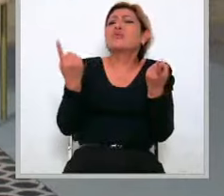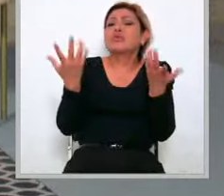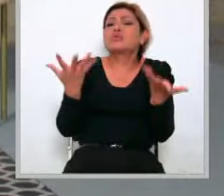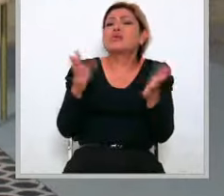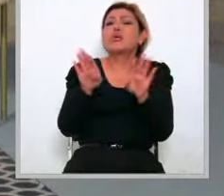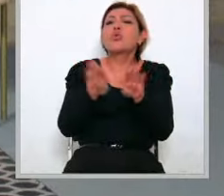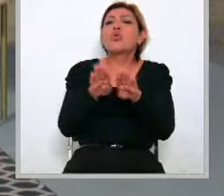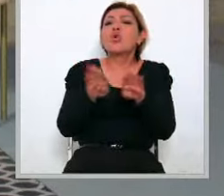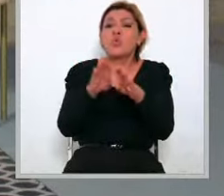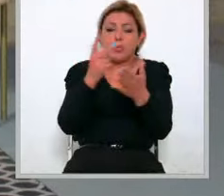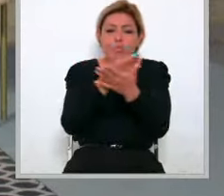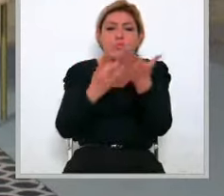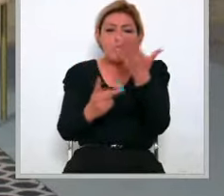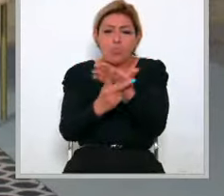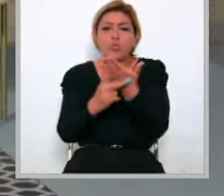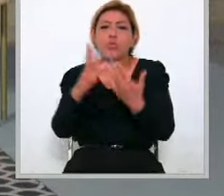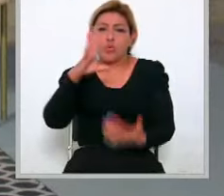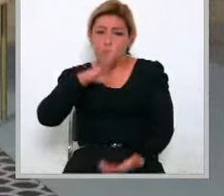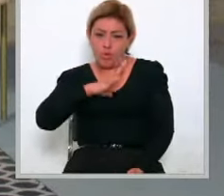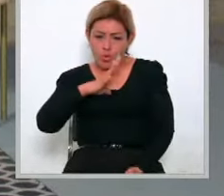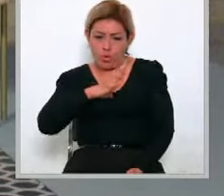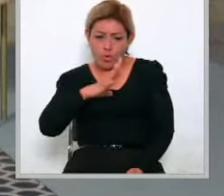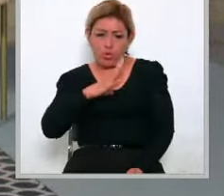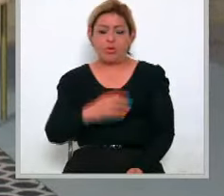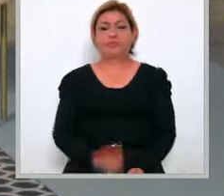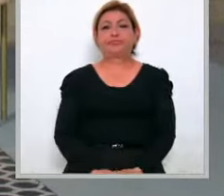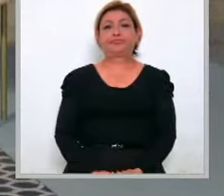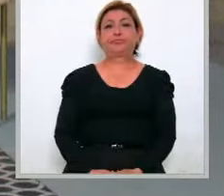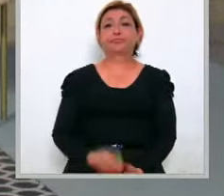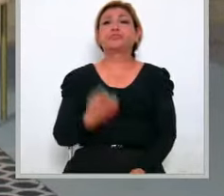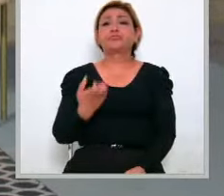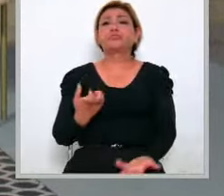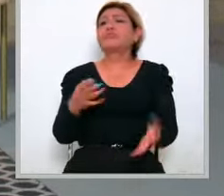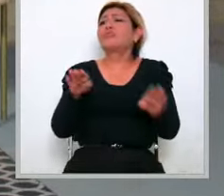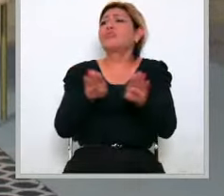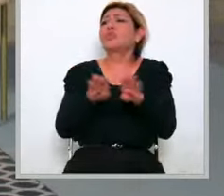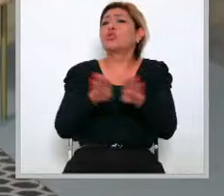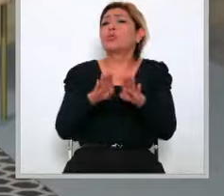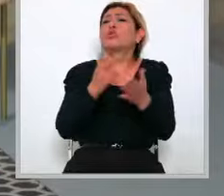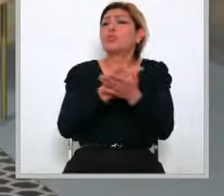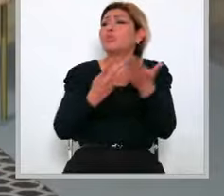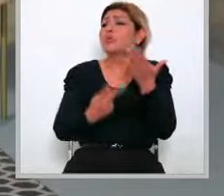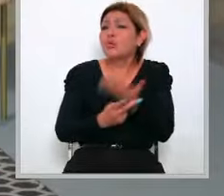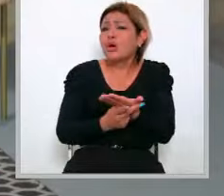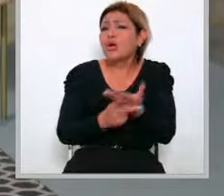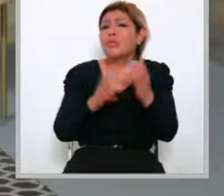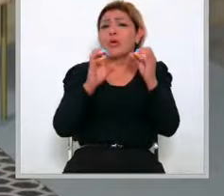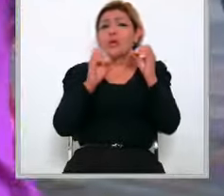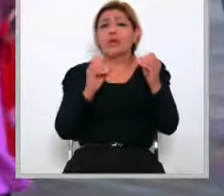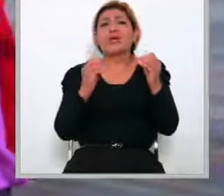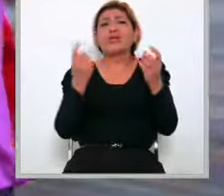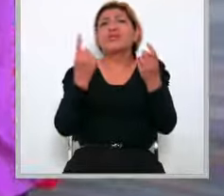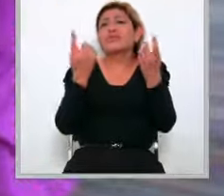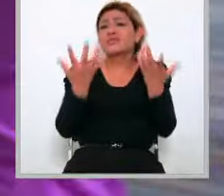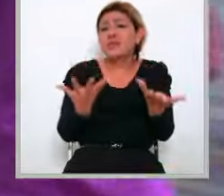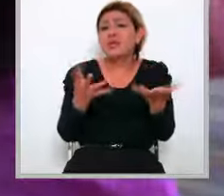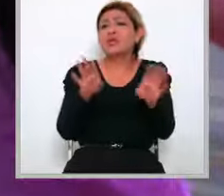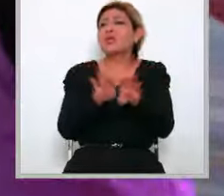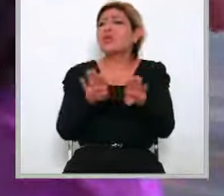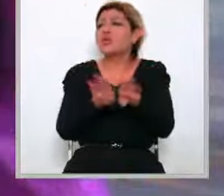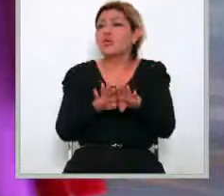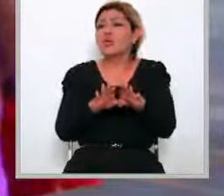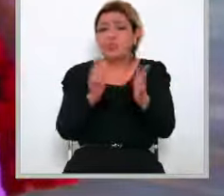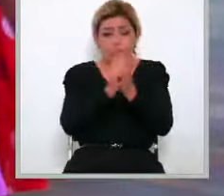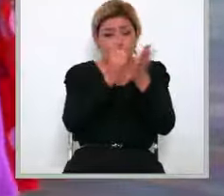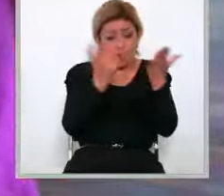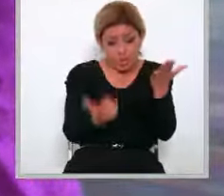la página oficial del DIF a que busquen y también tengan más información de cómo formar parte de estos proyectos y que ahora sí sea un pacto que